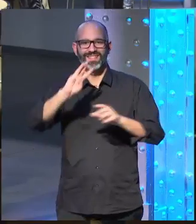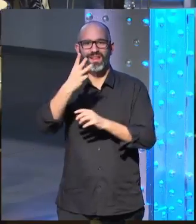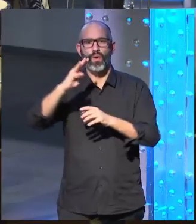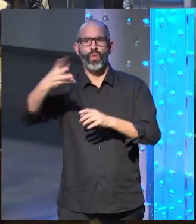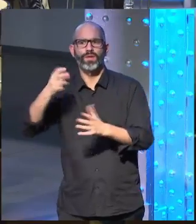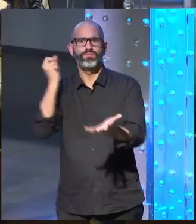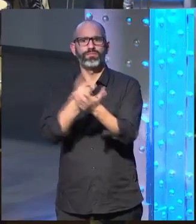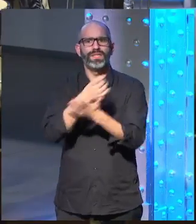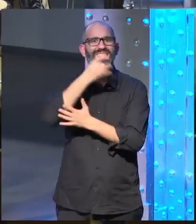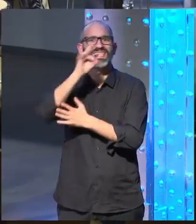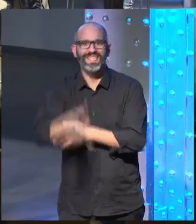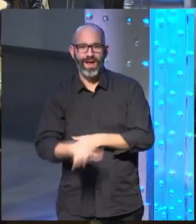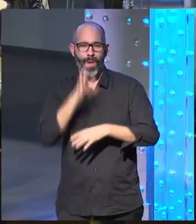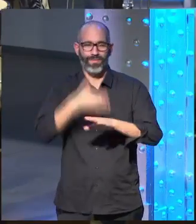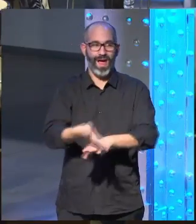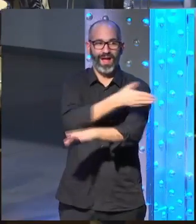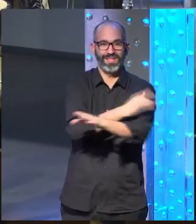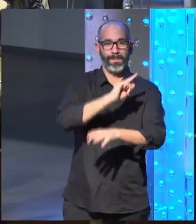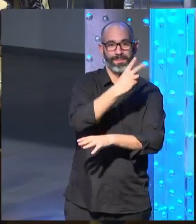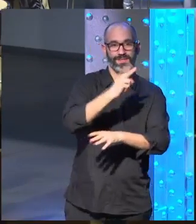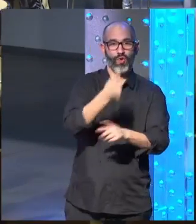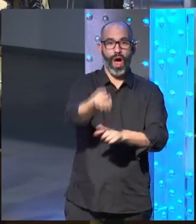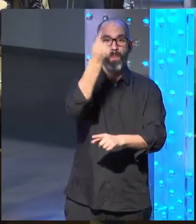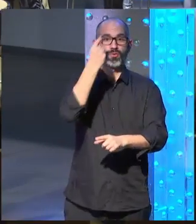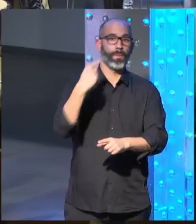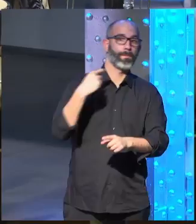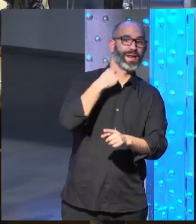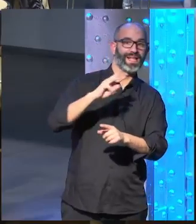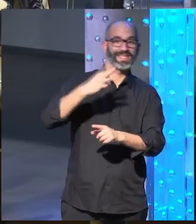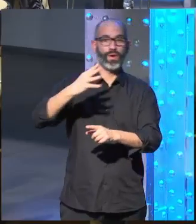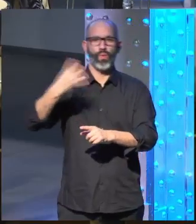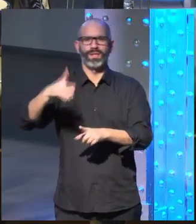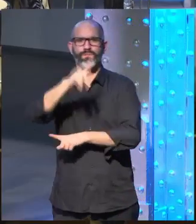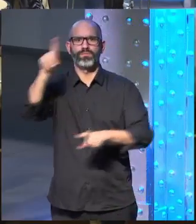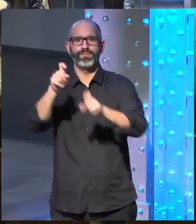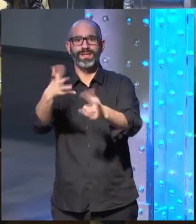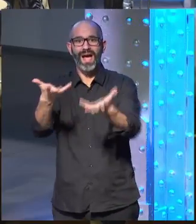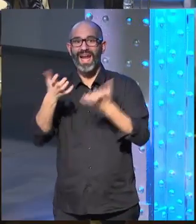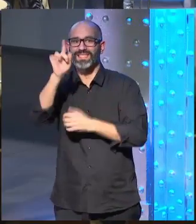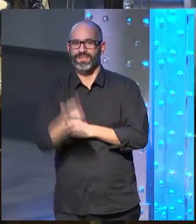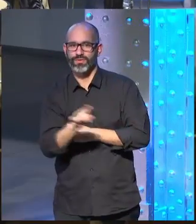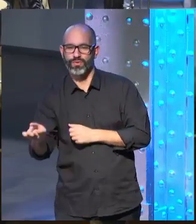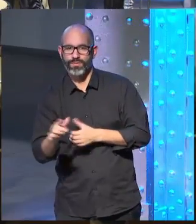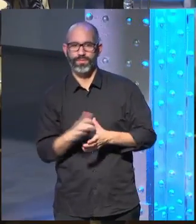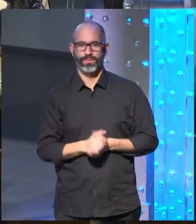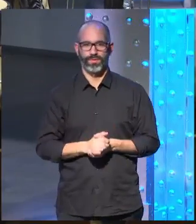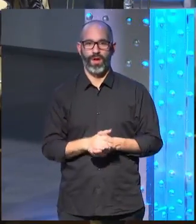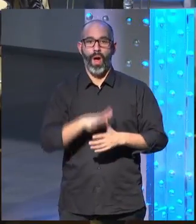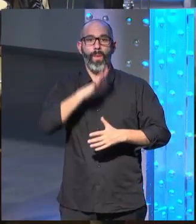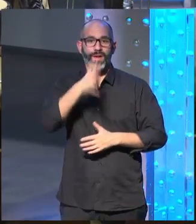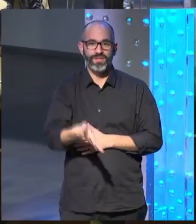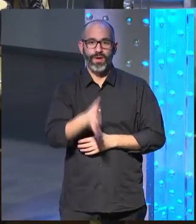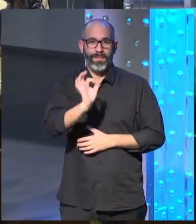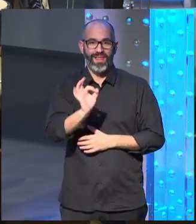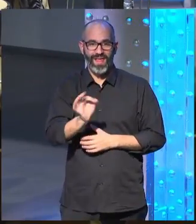este reto que supone y que implica afrontar en una competencia global la tercera o cuarta revolución industrial. Y